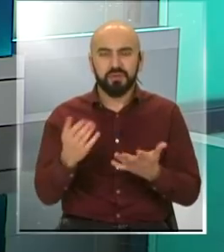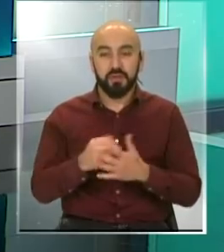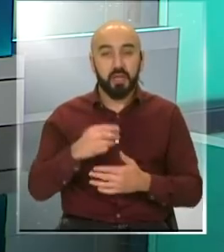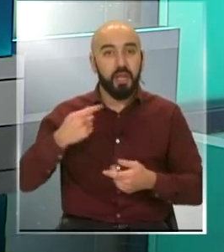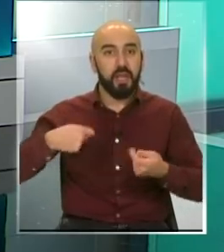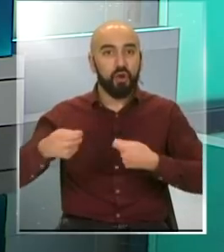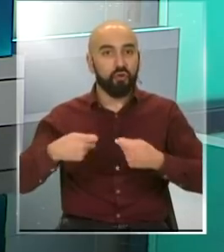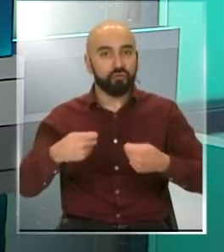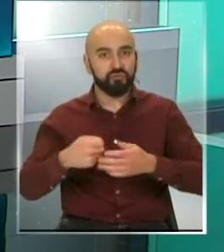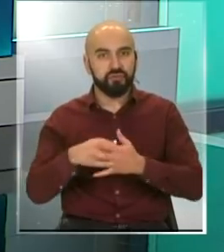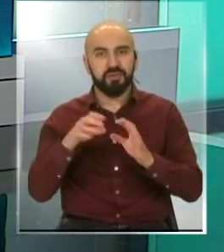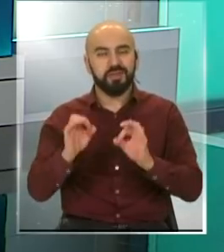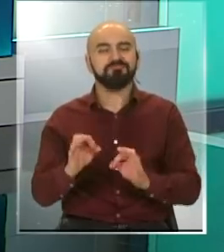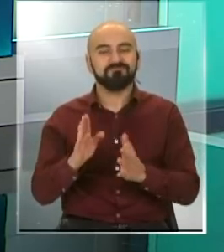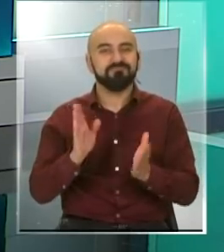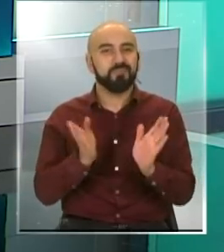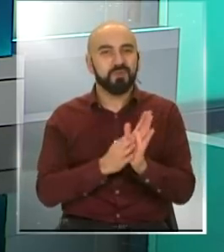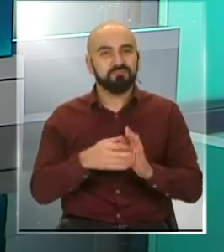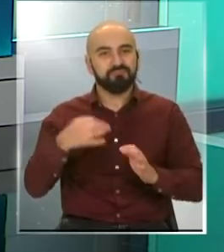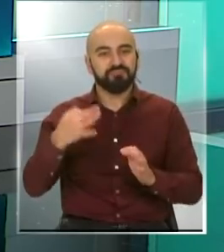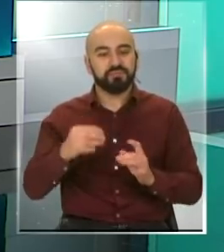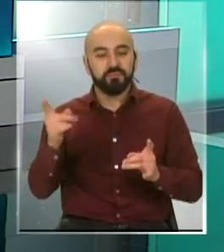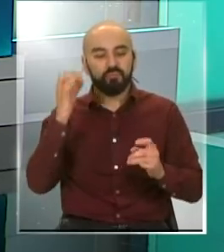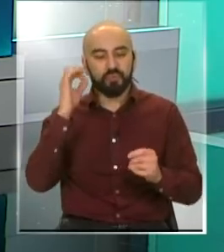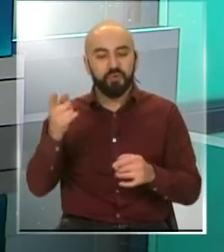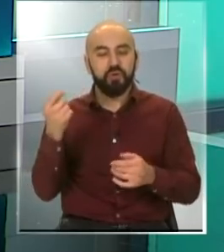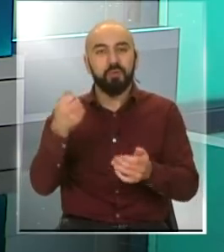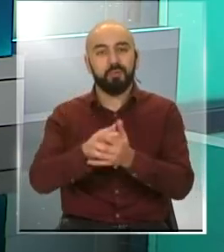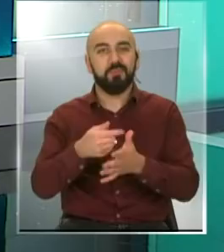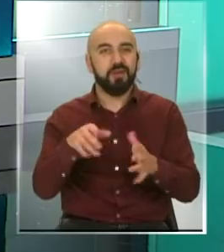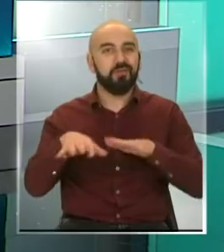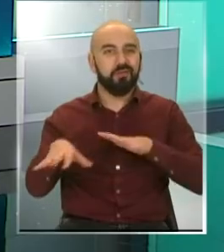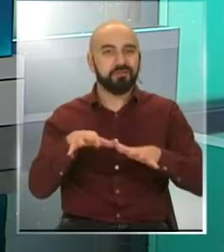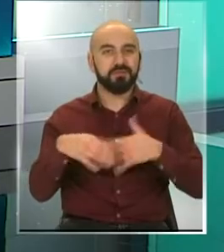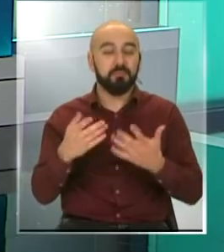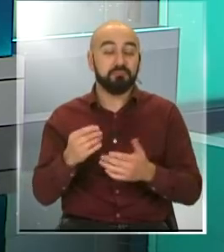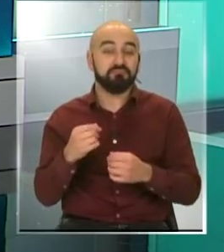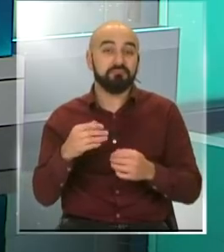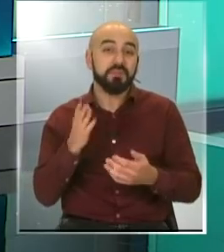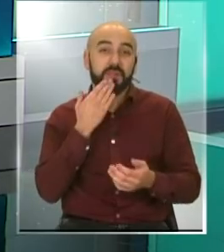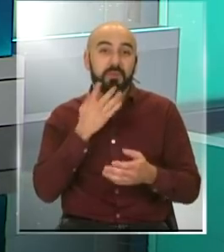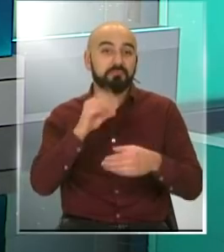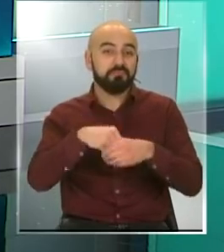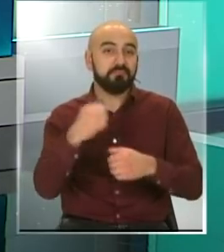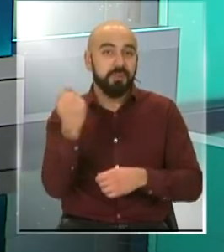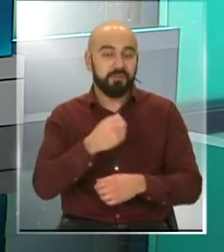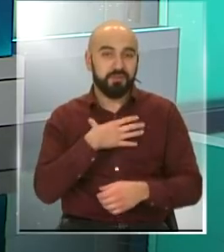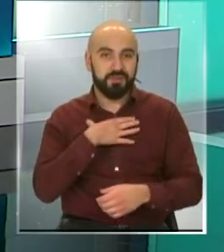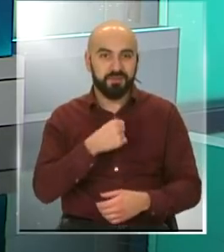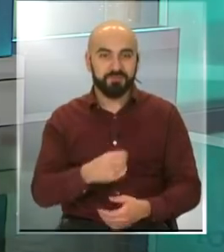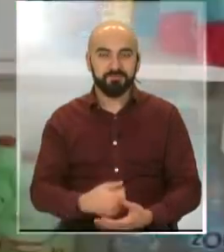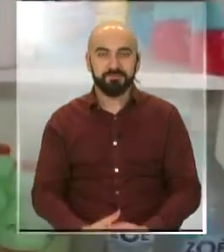real participación de Denise Llanos en la muerte de su hija. Vemos el informe de Leonardo Acuña.